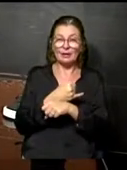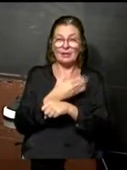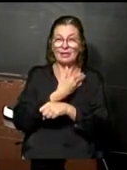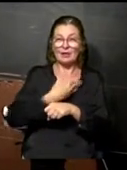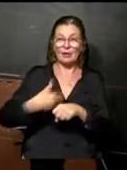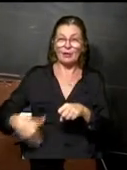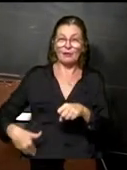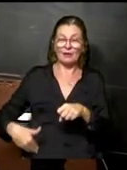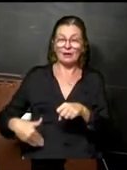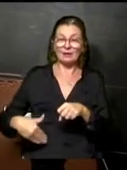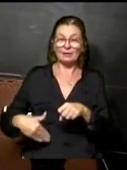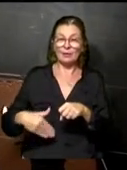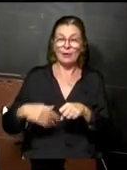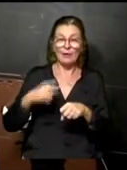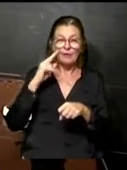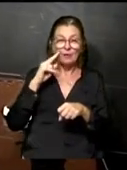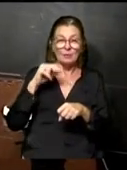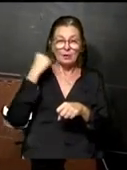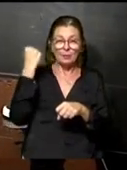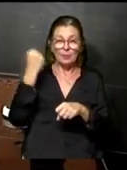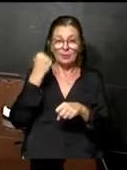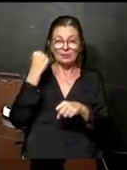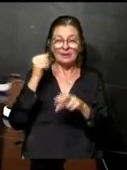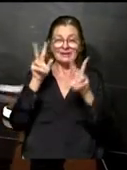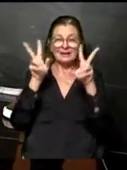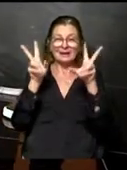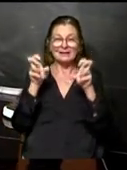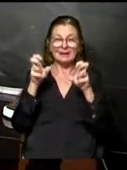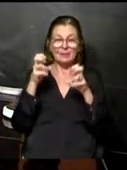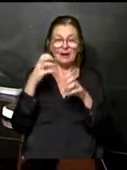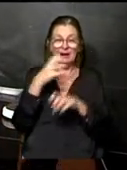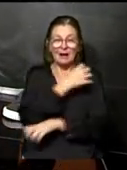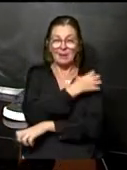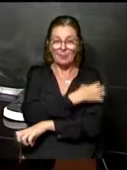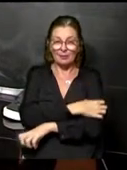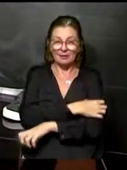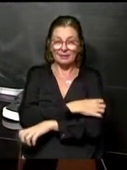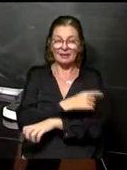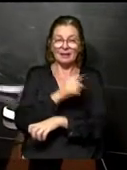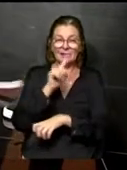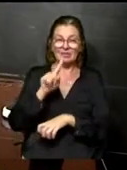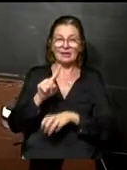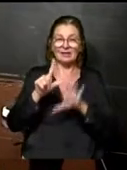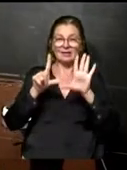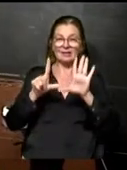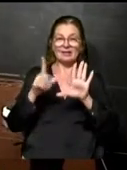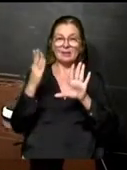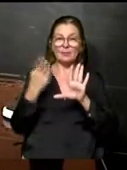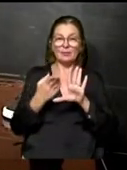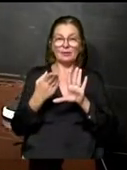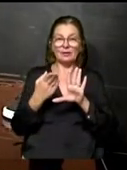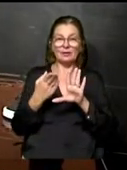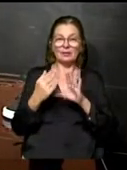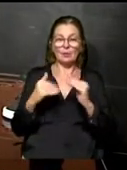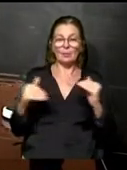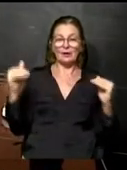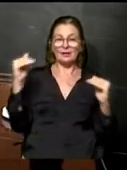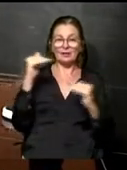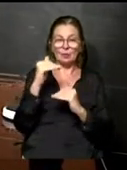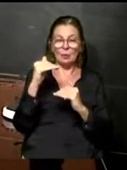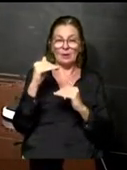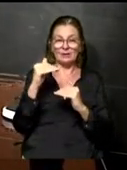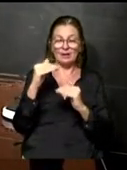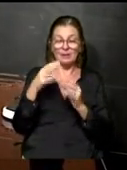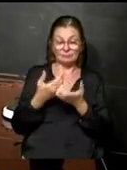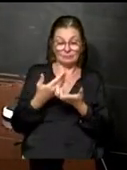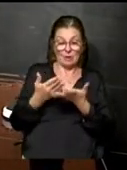sí tiene un peso relevante el tema de la pobreza, que aparece con 17%, pobreza y desigualdad en una categoría